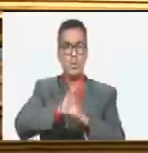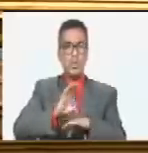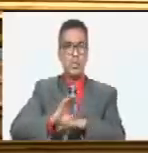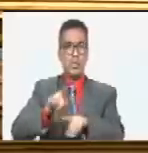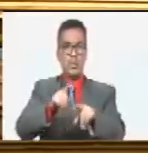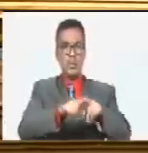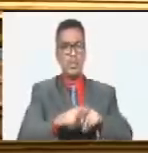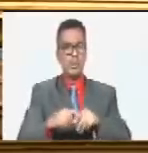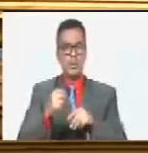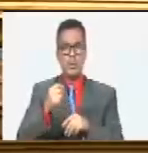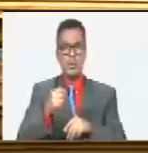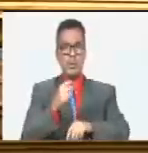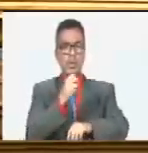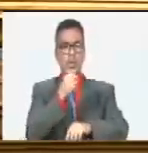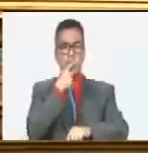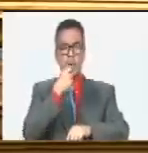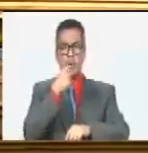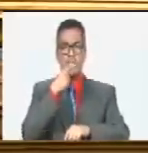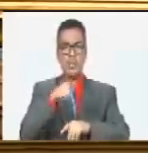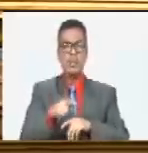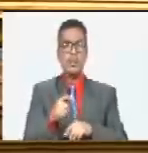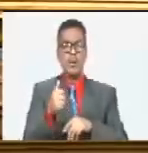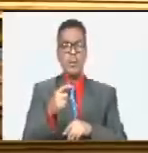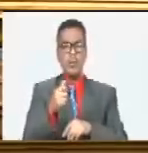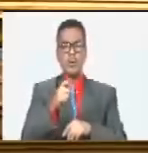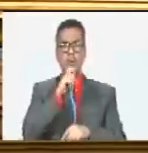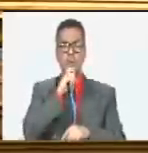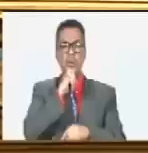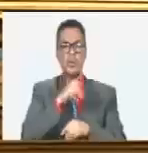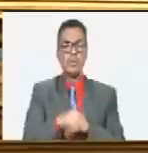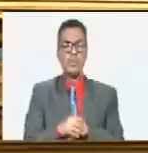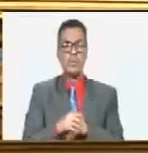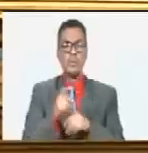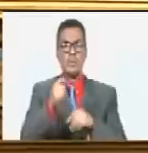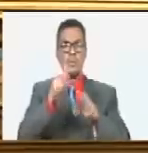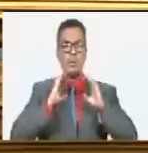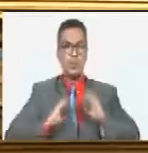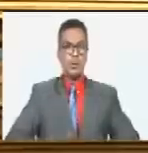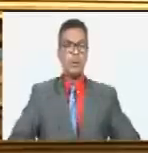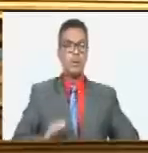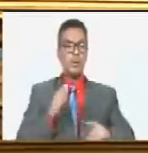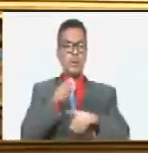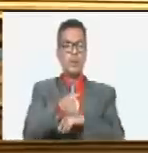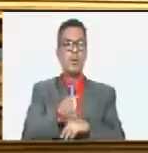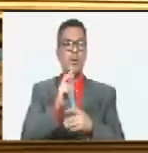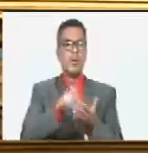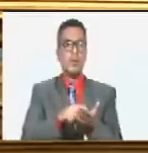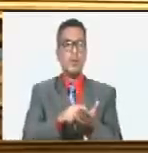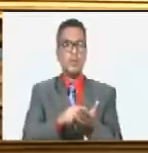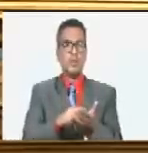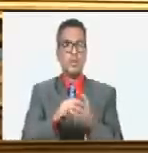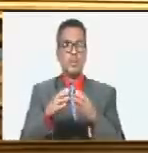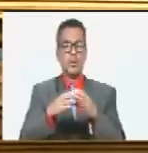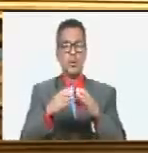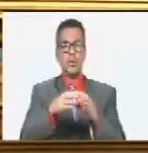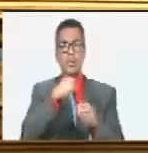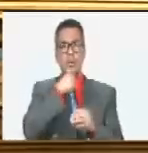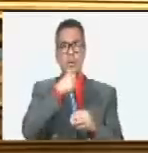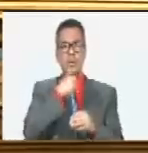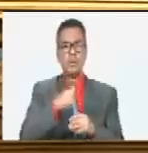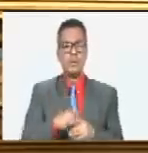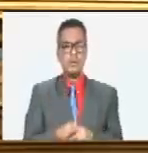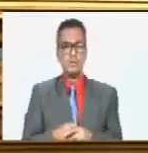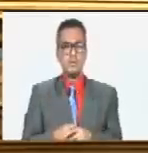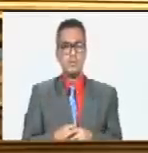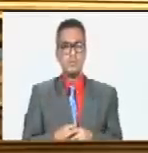que generan no pocas dificultades en el cuerpo humano, para ir a dar una rueda de prensa en el Consejo Nacional